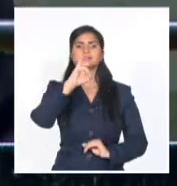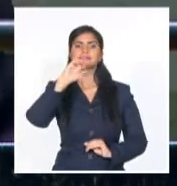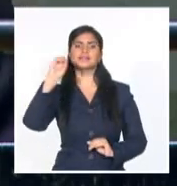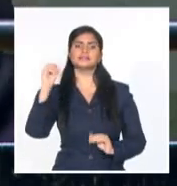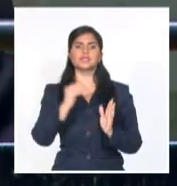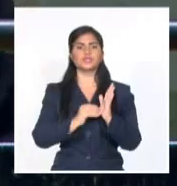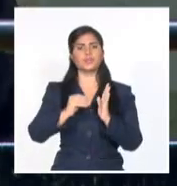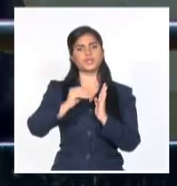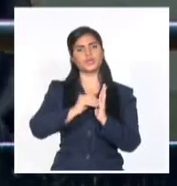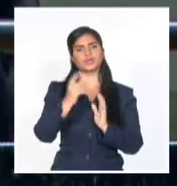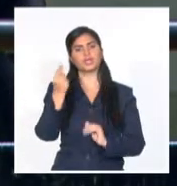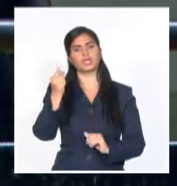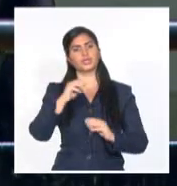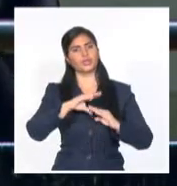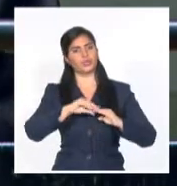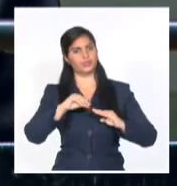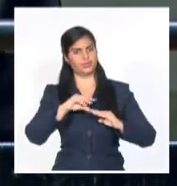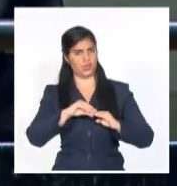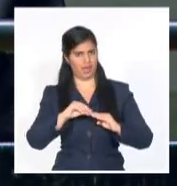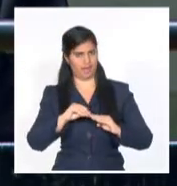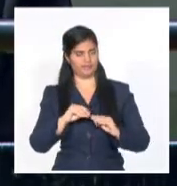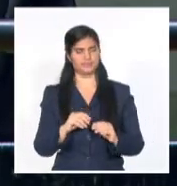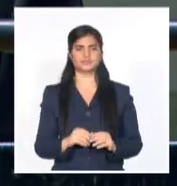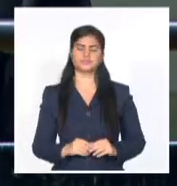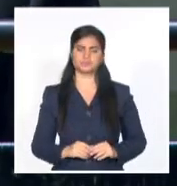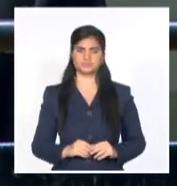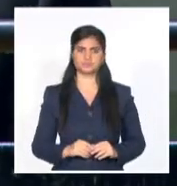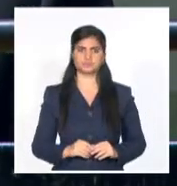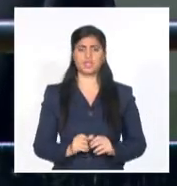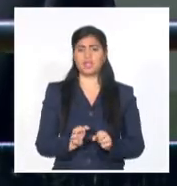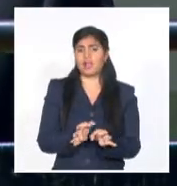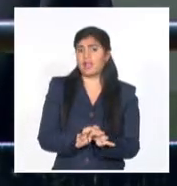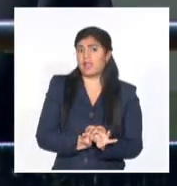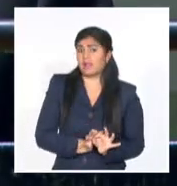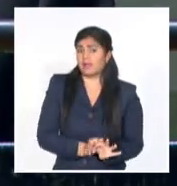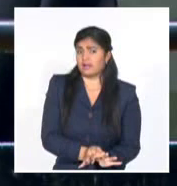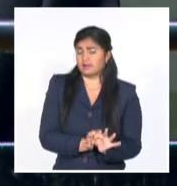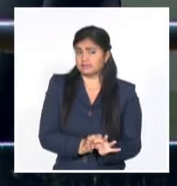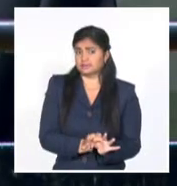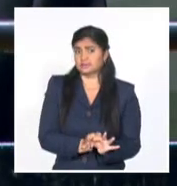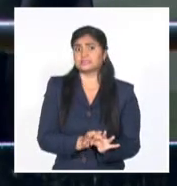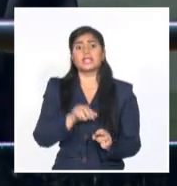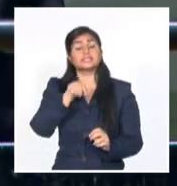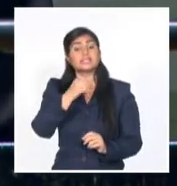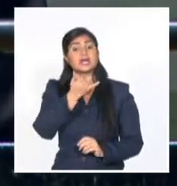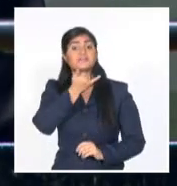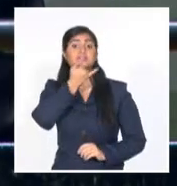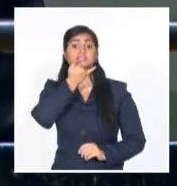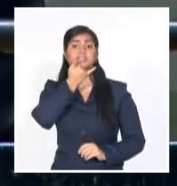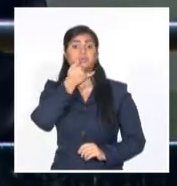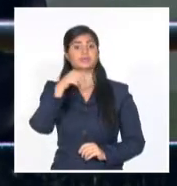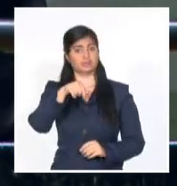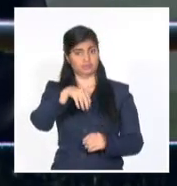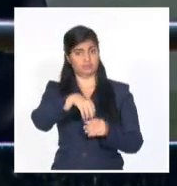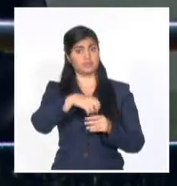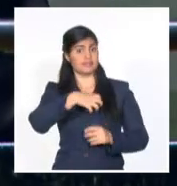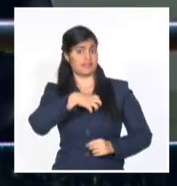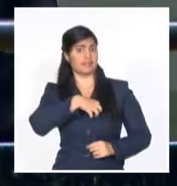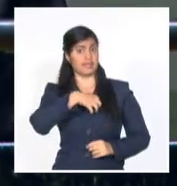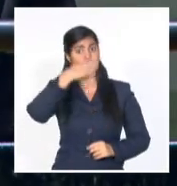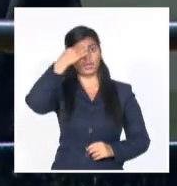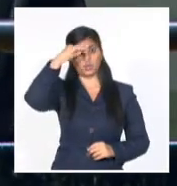dólares. Solo con un tercio del monto de las afectaciones ocasionadas por el